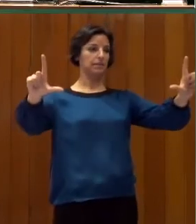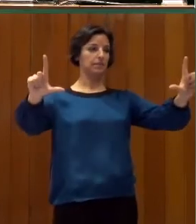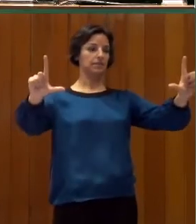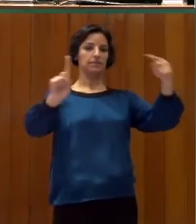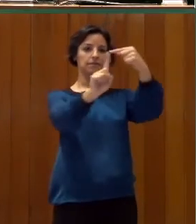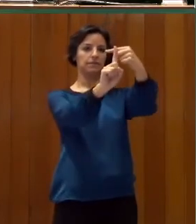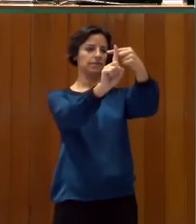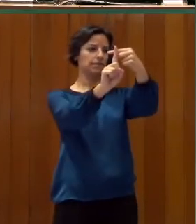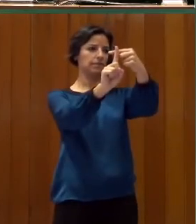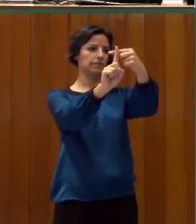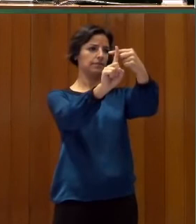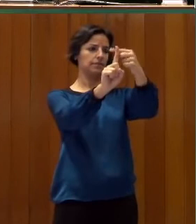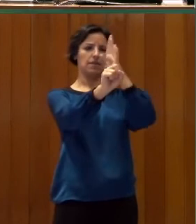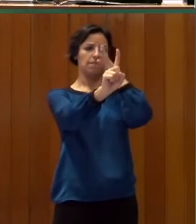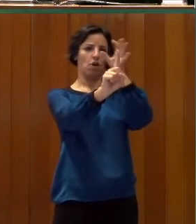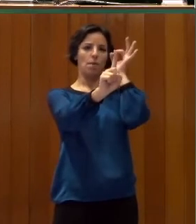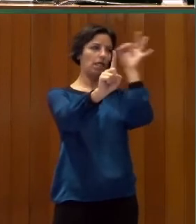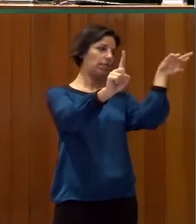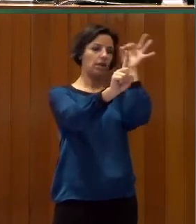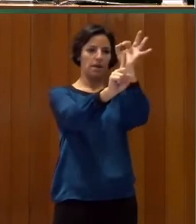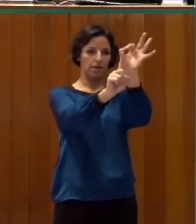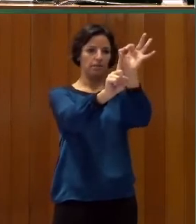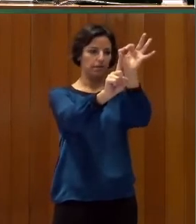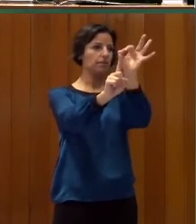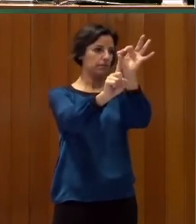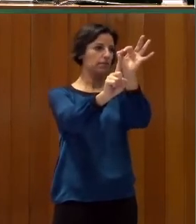de 500 milisegundos.